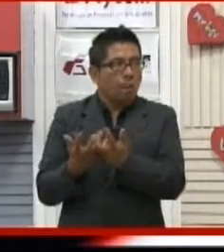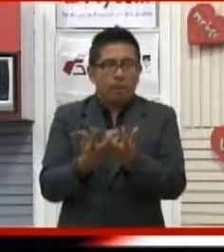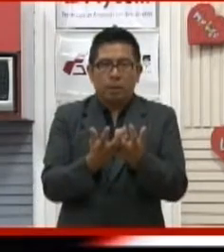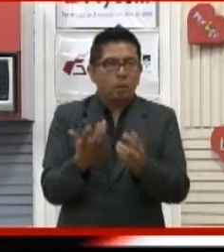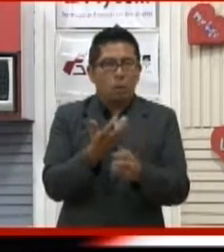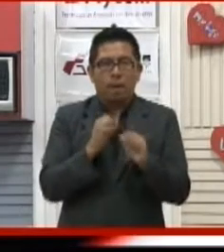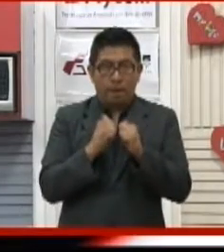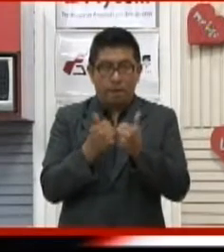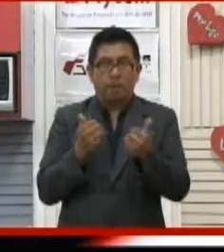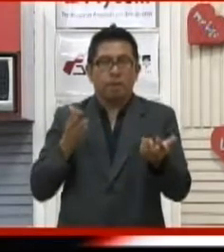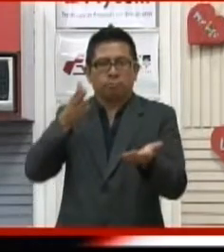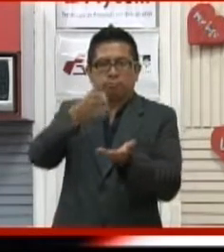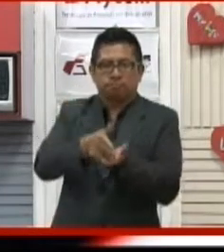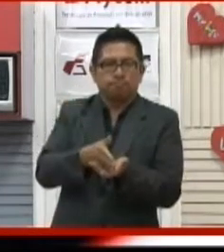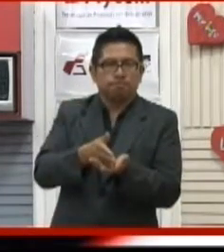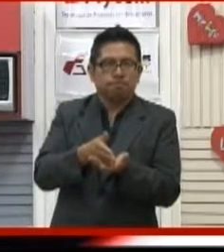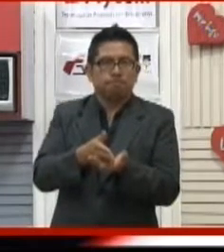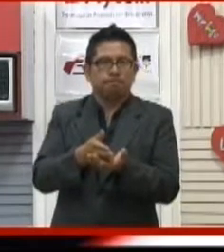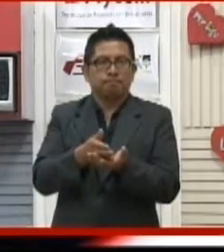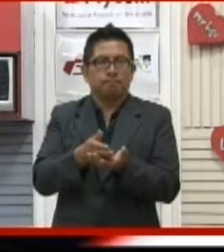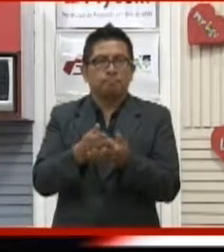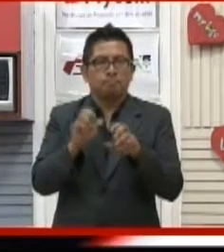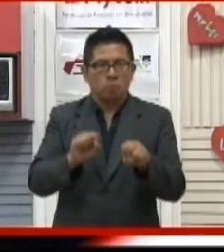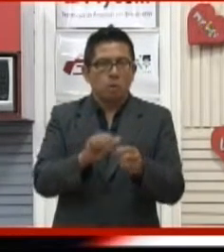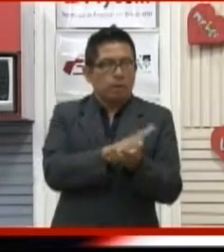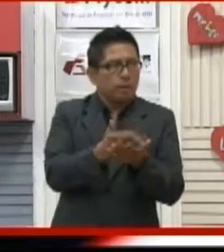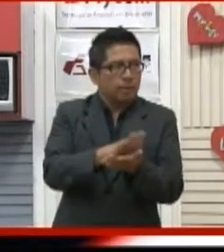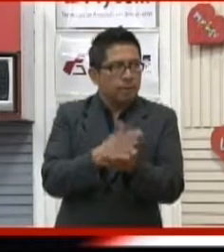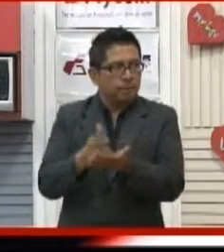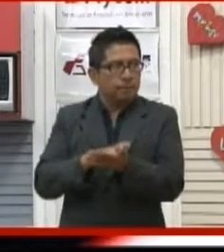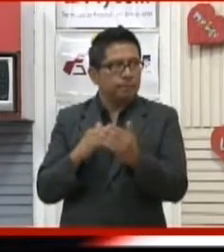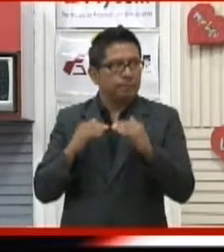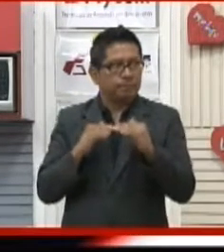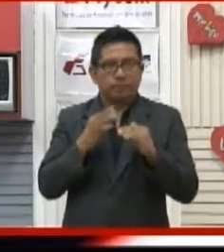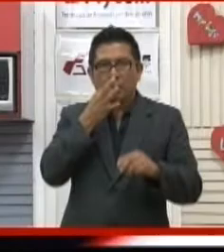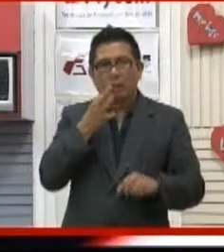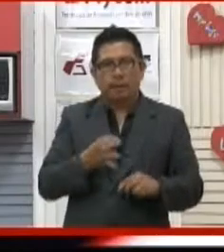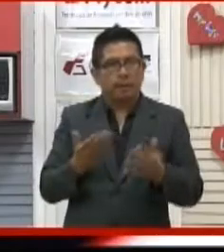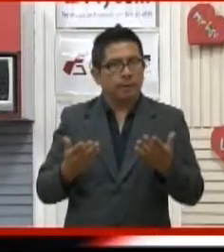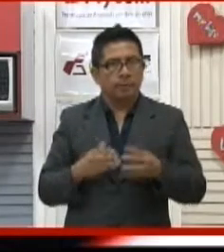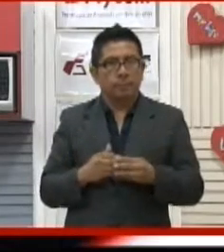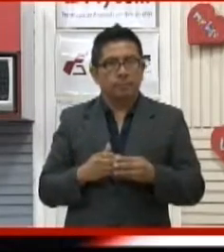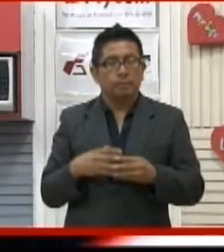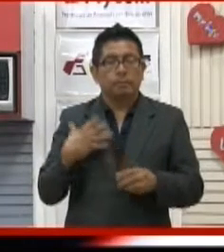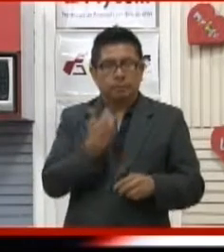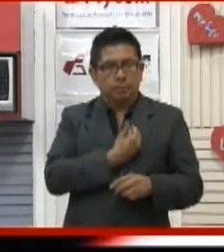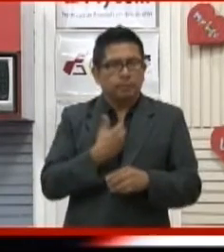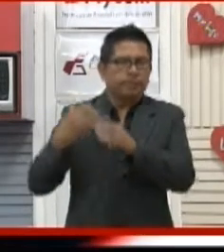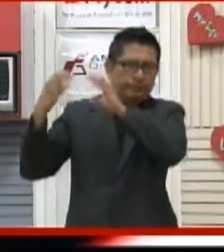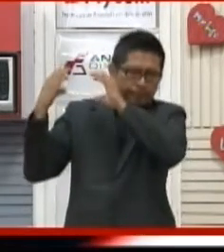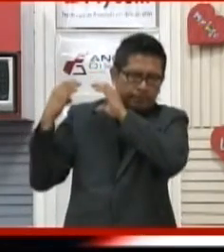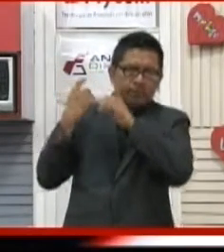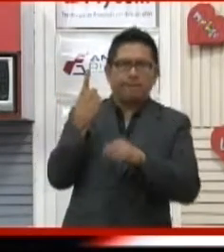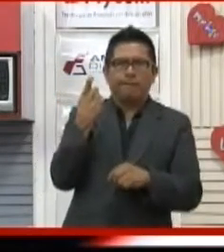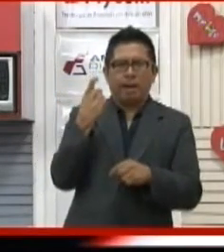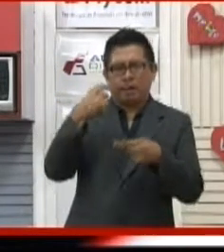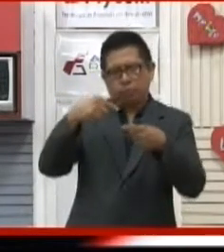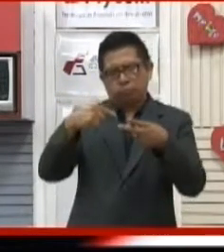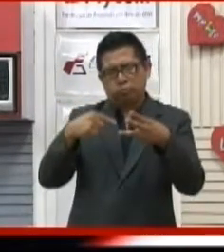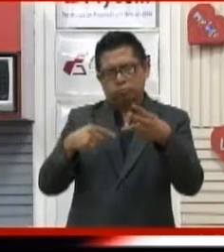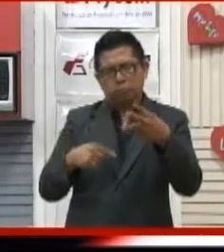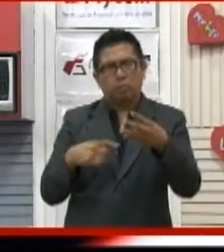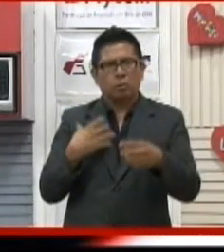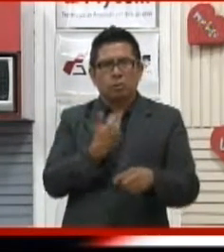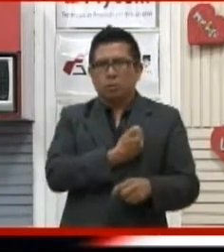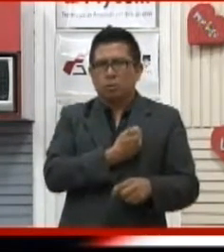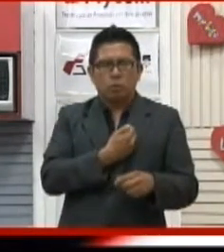ahí a partir de la 1 de la tarde. La verdad es de que tenemos muchos retos. Uno, porque muchas